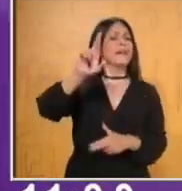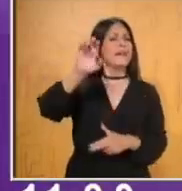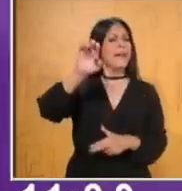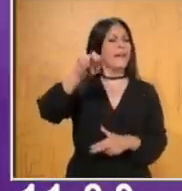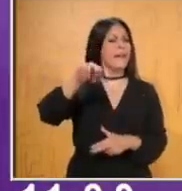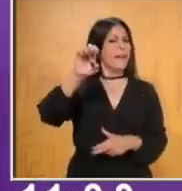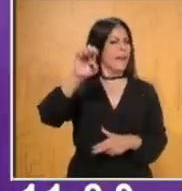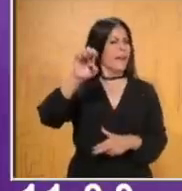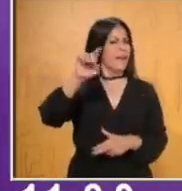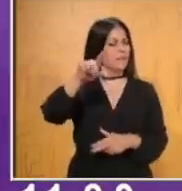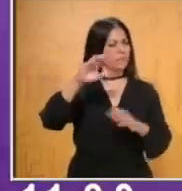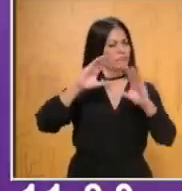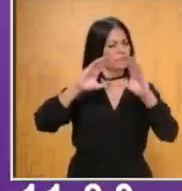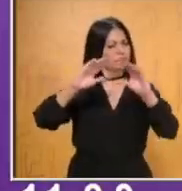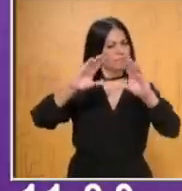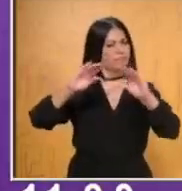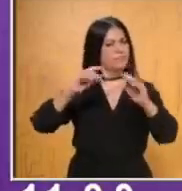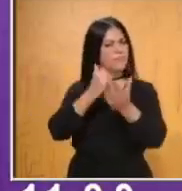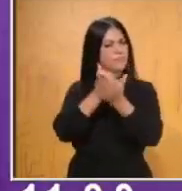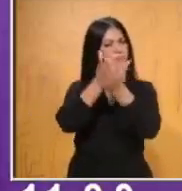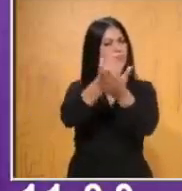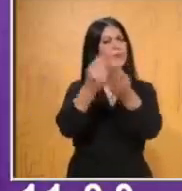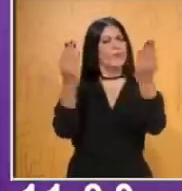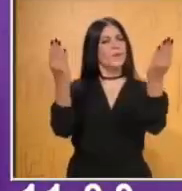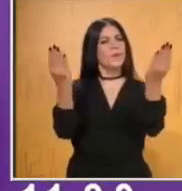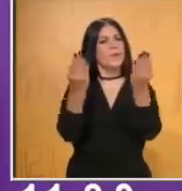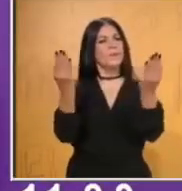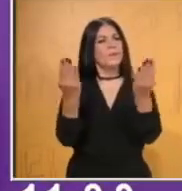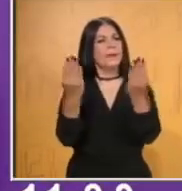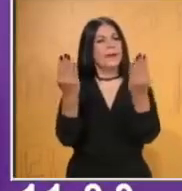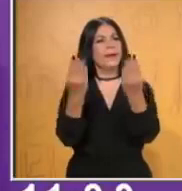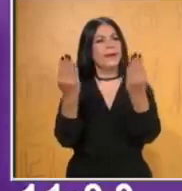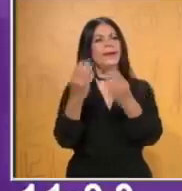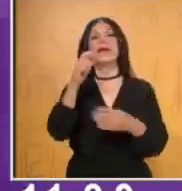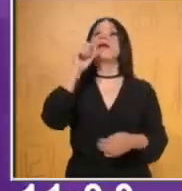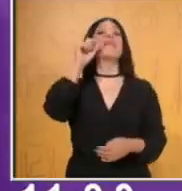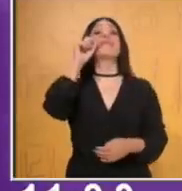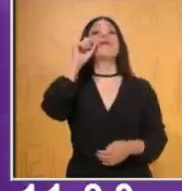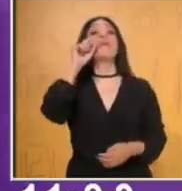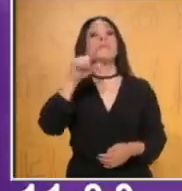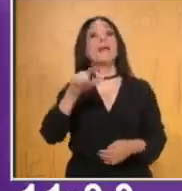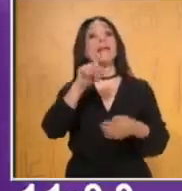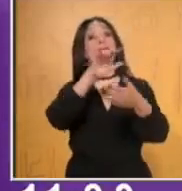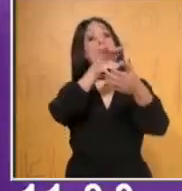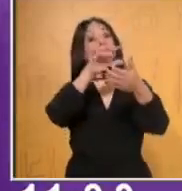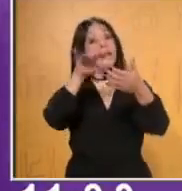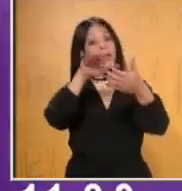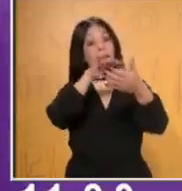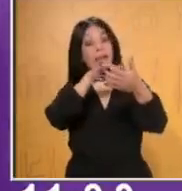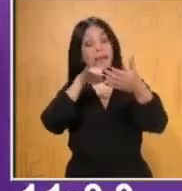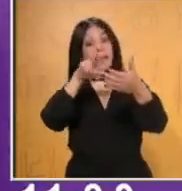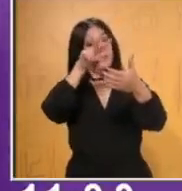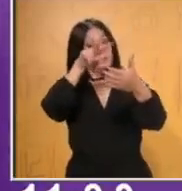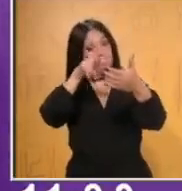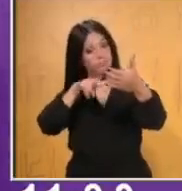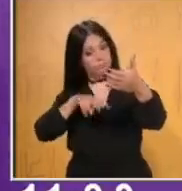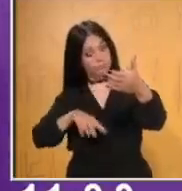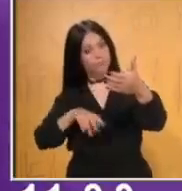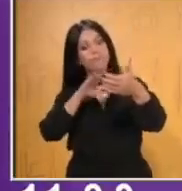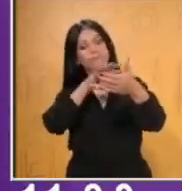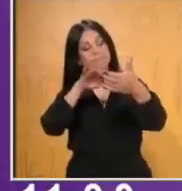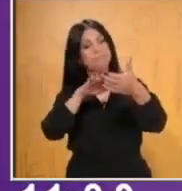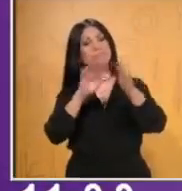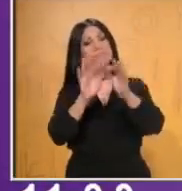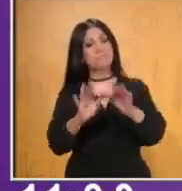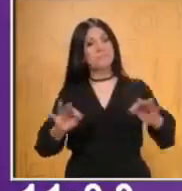ti. Y también tenemos un bloque para lectura, el cual te va a gustar muchísimo, a cargo también de otro maestro. Ahorita te decimos quién